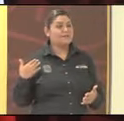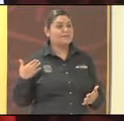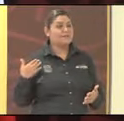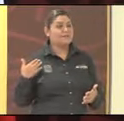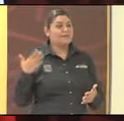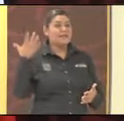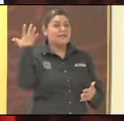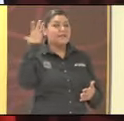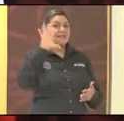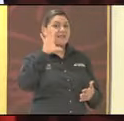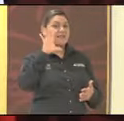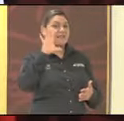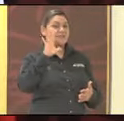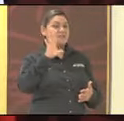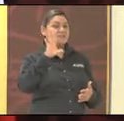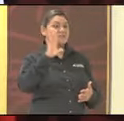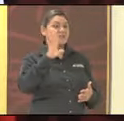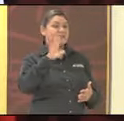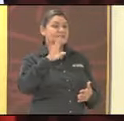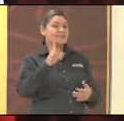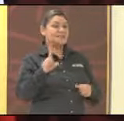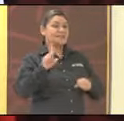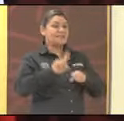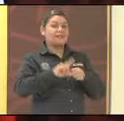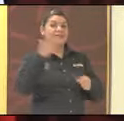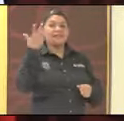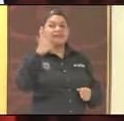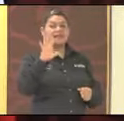día 10 de mayo que celebramos a las madres.